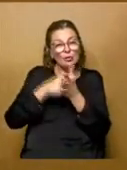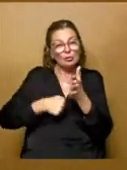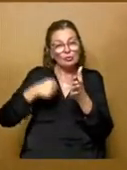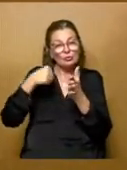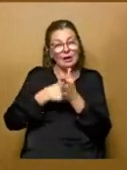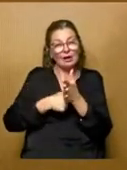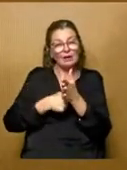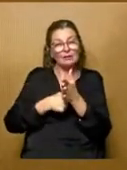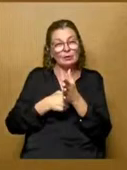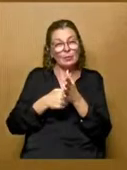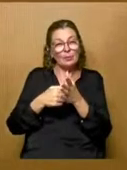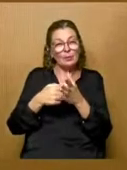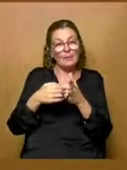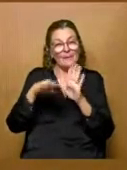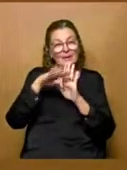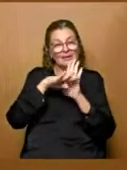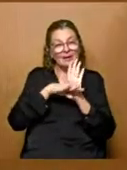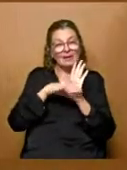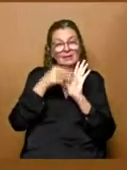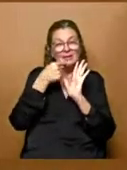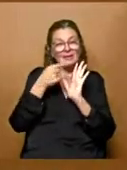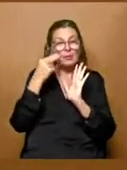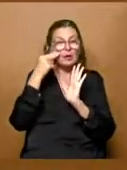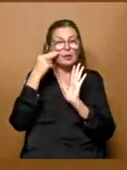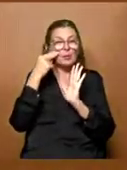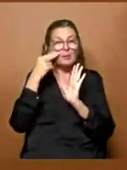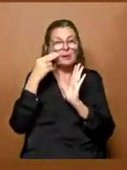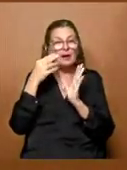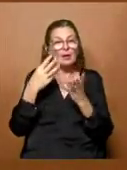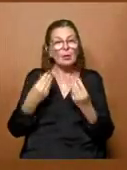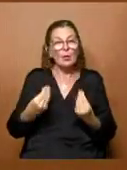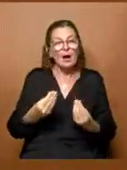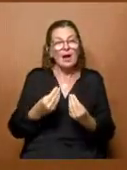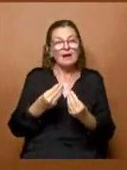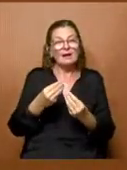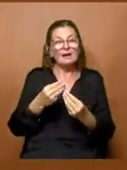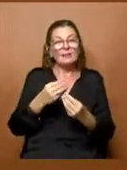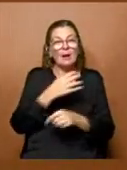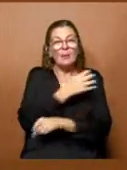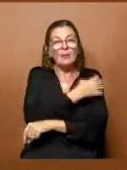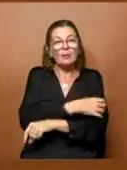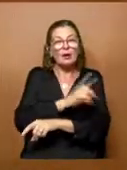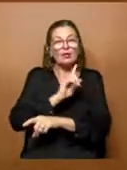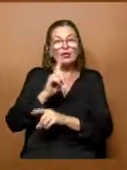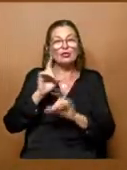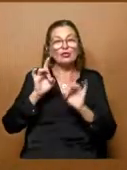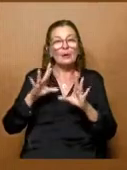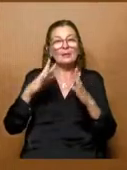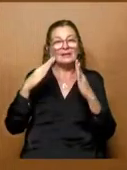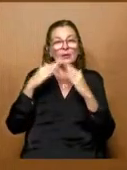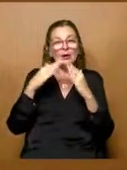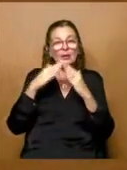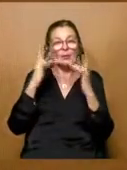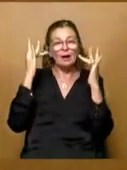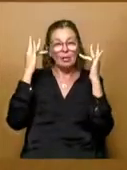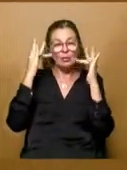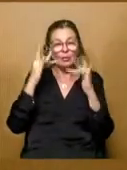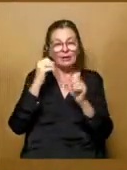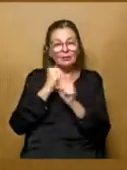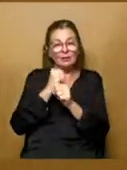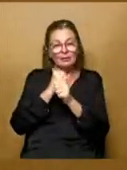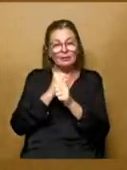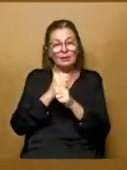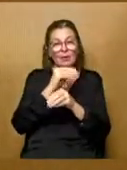para los asentamientos. Decimos que la problemática de los asentamientos no tiene que ver solamente con la vivienda, sino también con la educación, el trabajo,